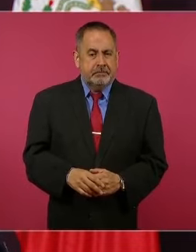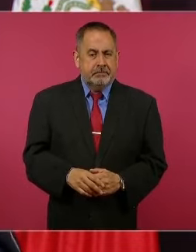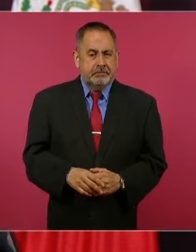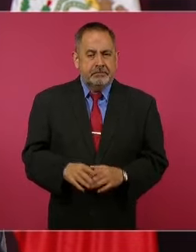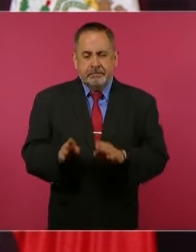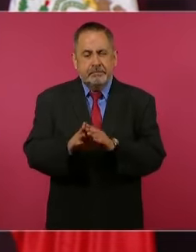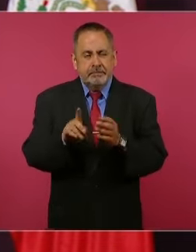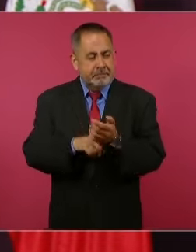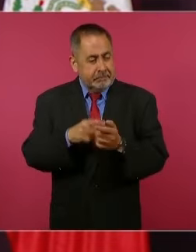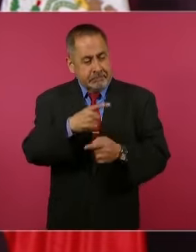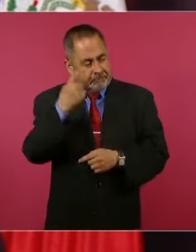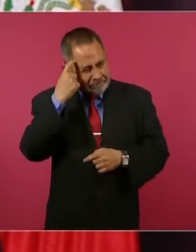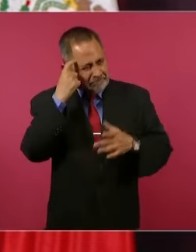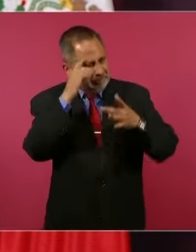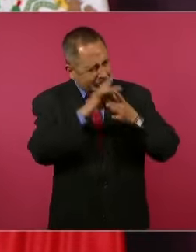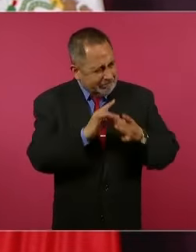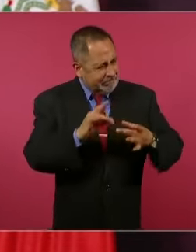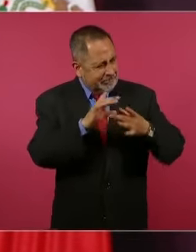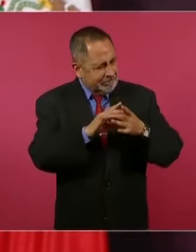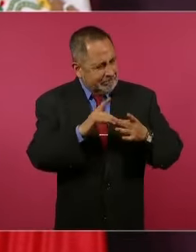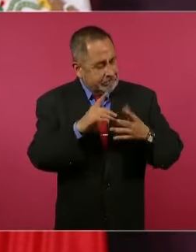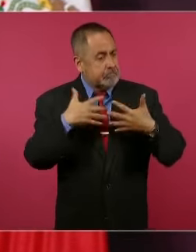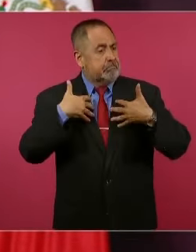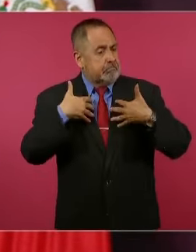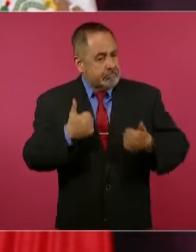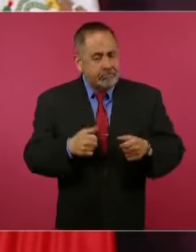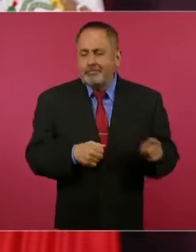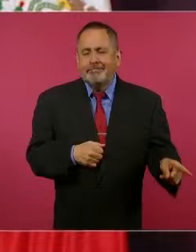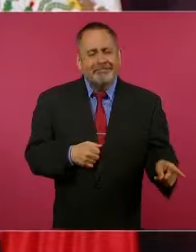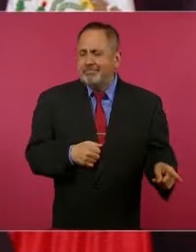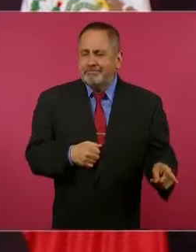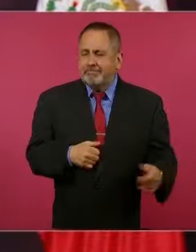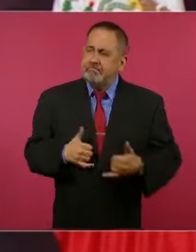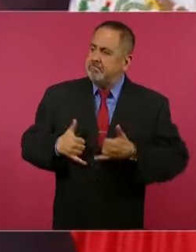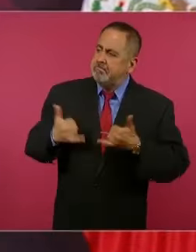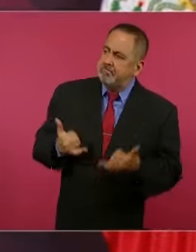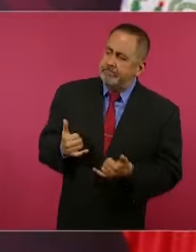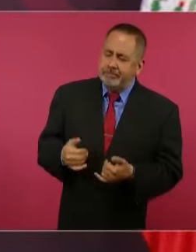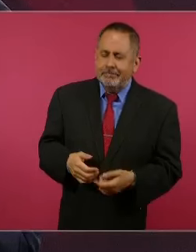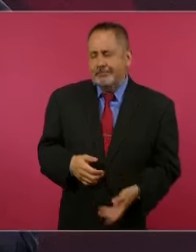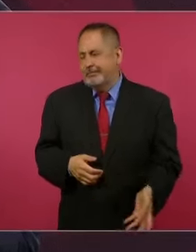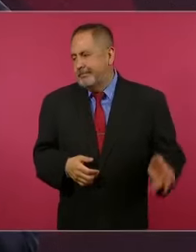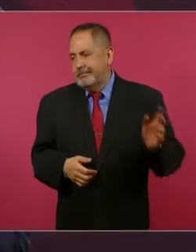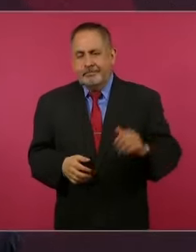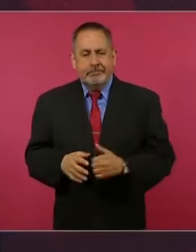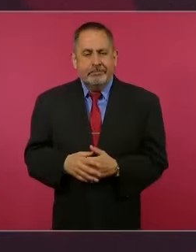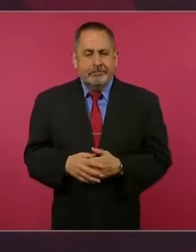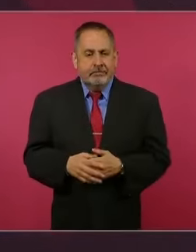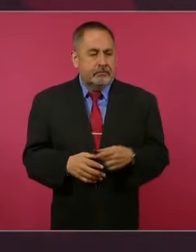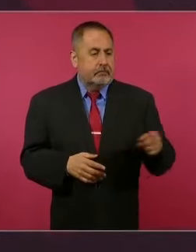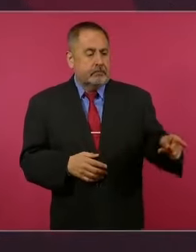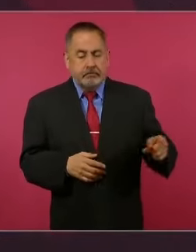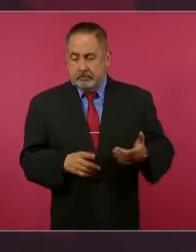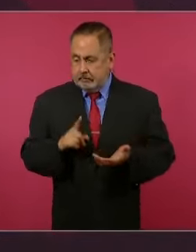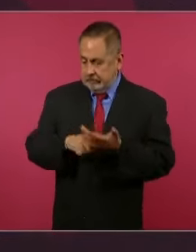los haces cambiar además es la forma también de